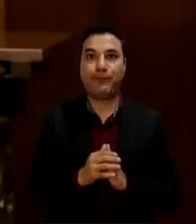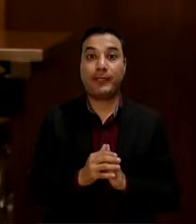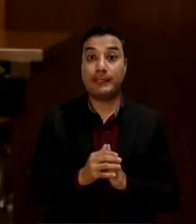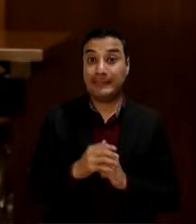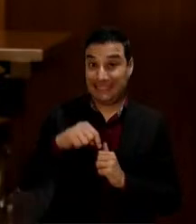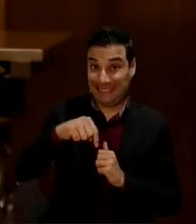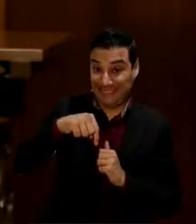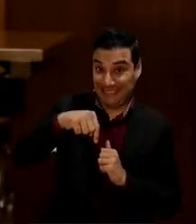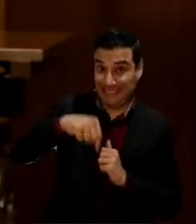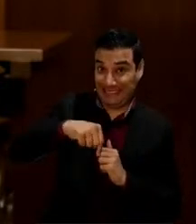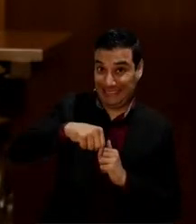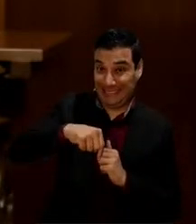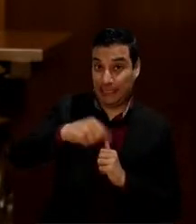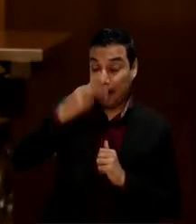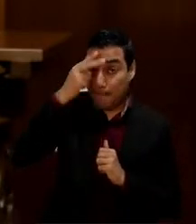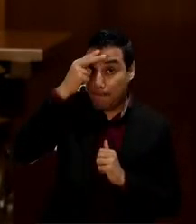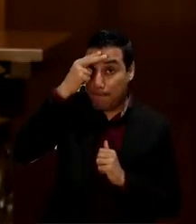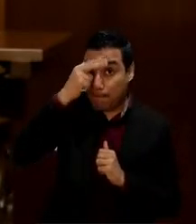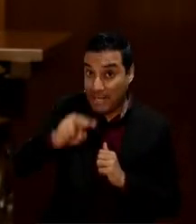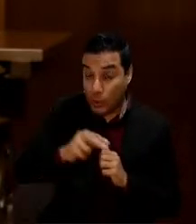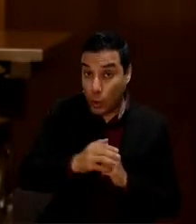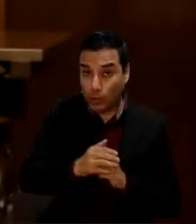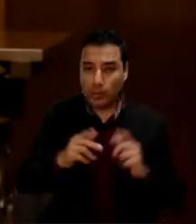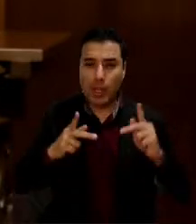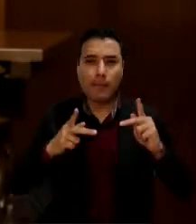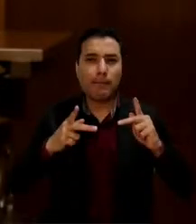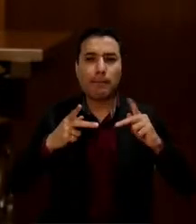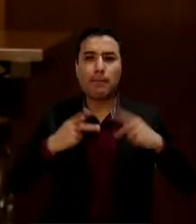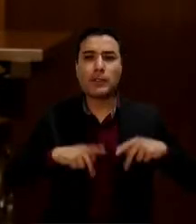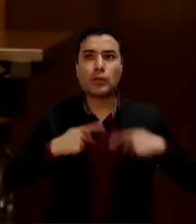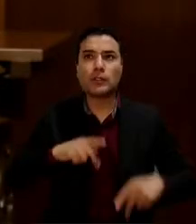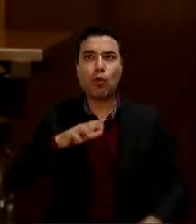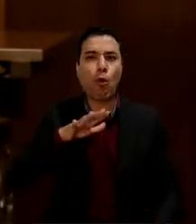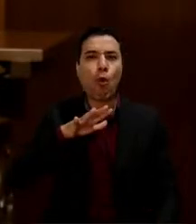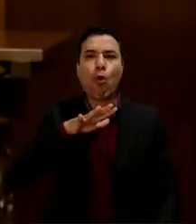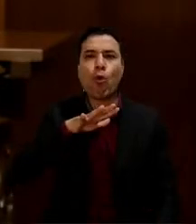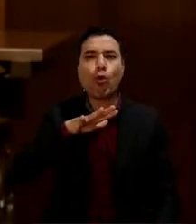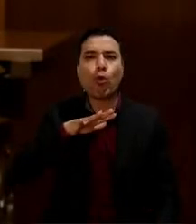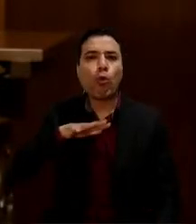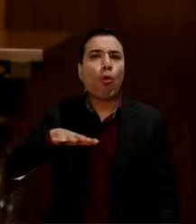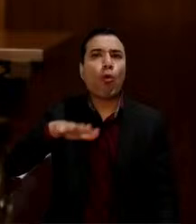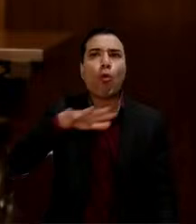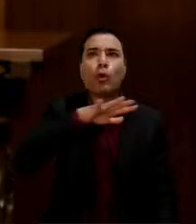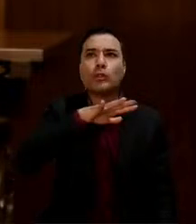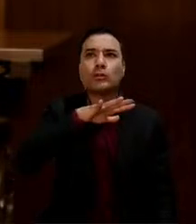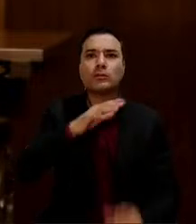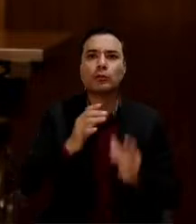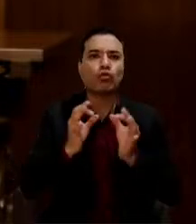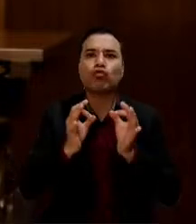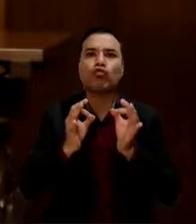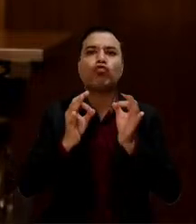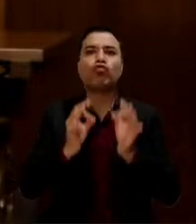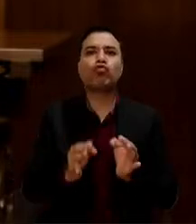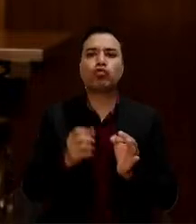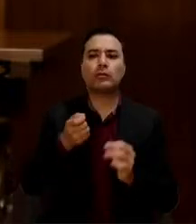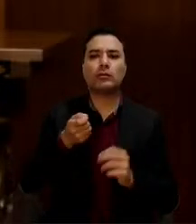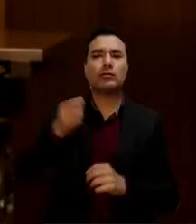mexicanos es voluntad del pueblo mexicano constituirse en una república